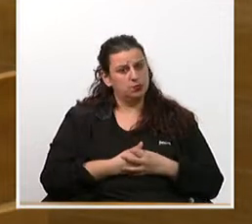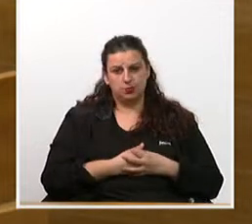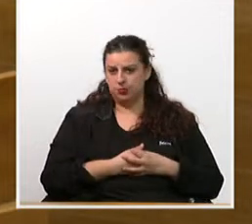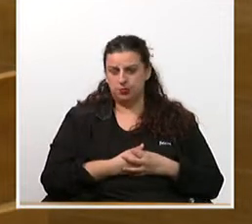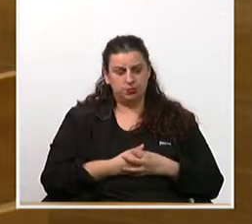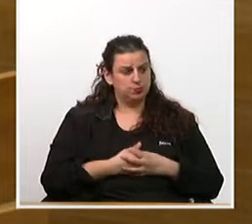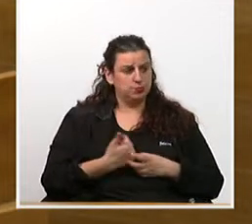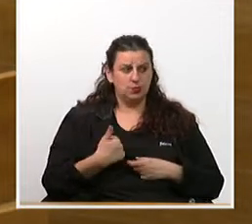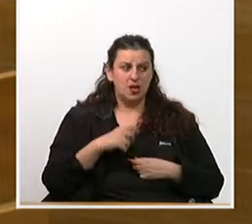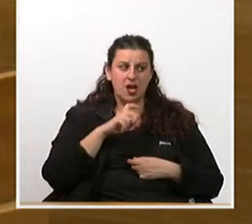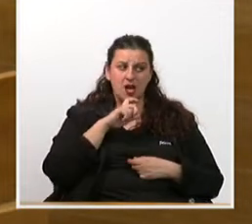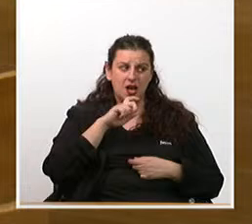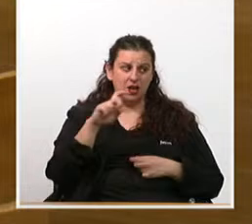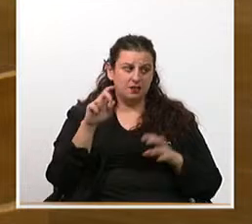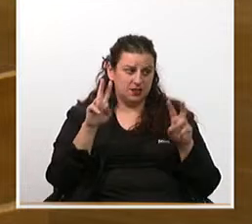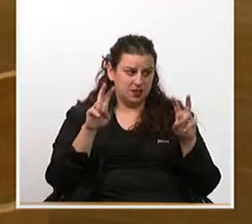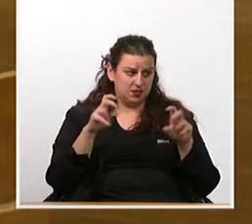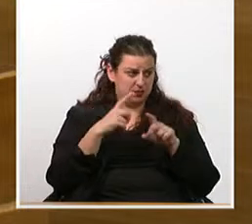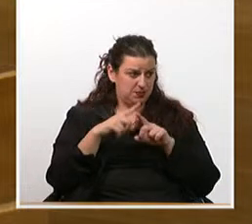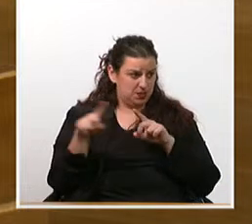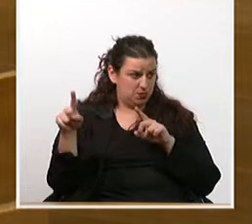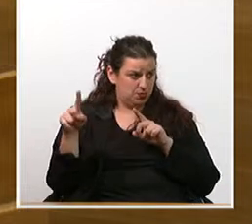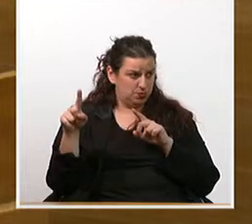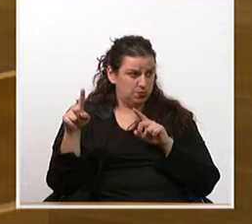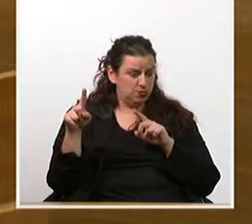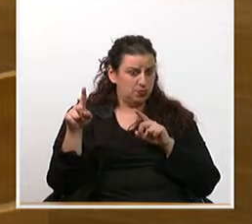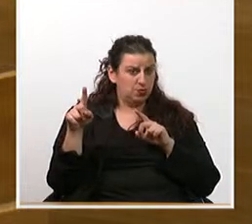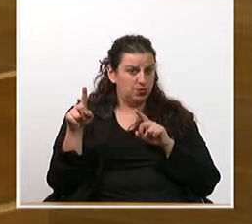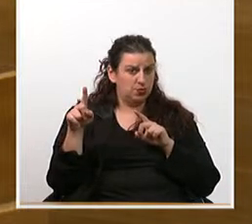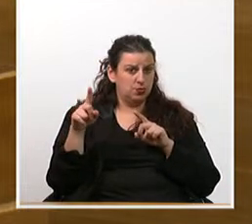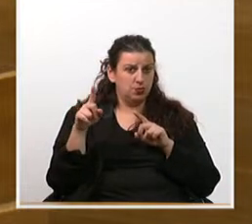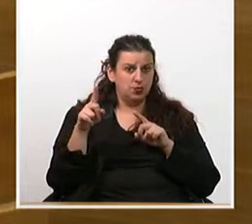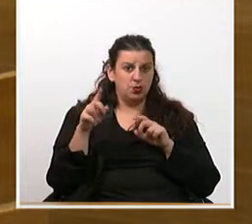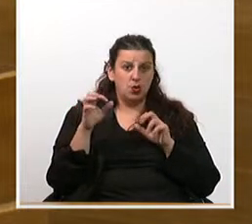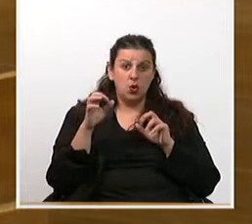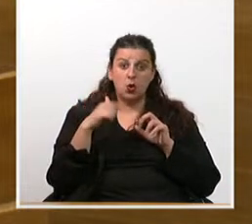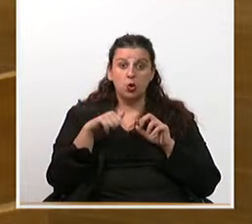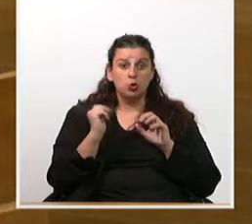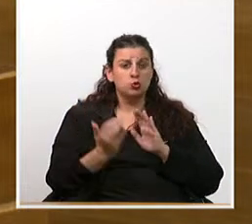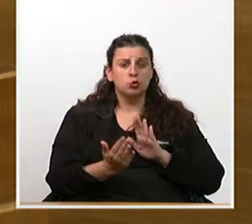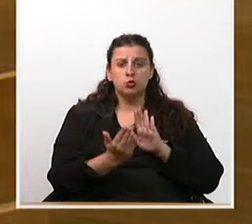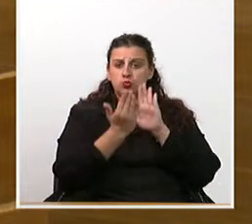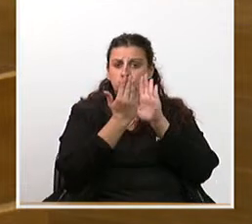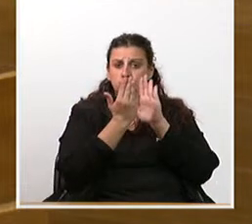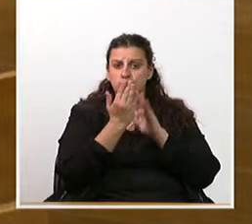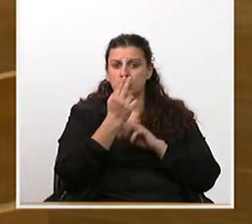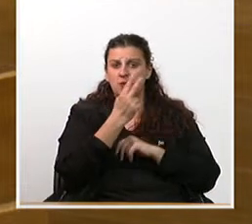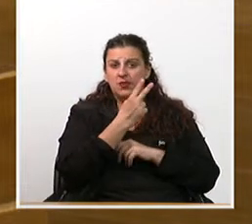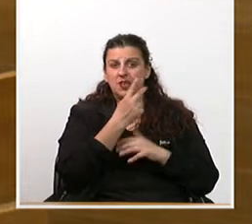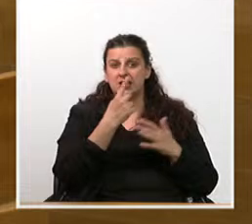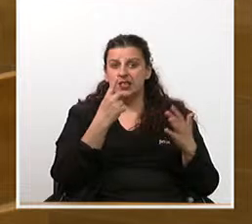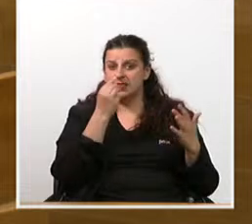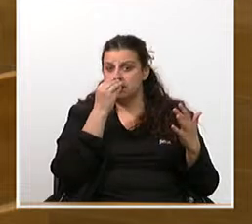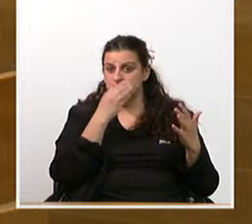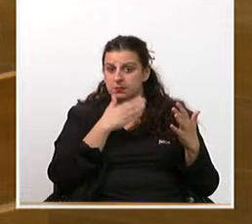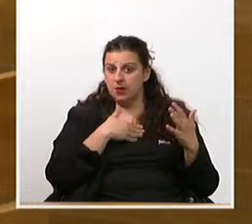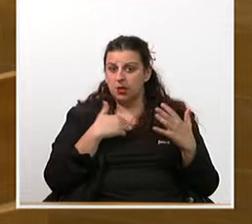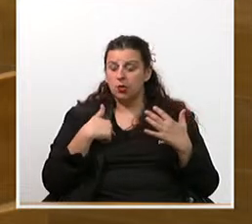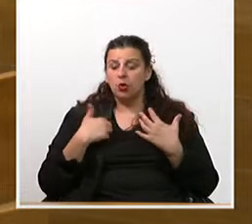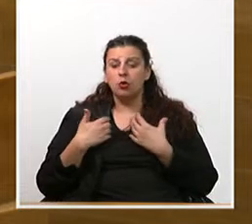advertir dees vaar Plant cara 26 de mar la comun